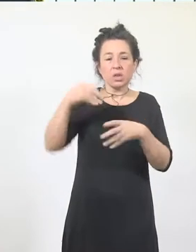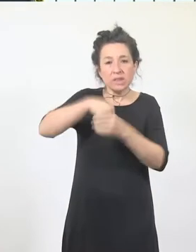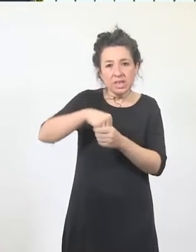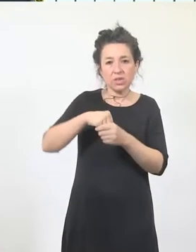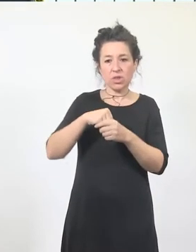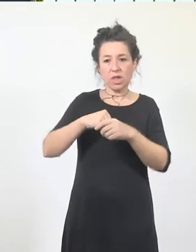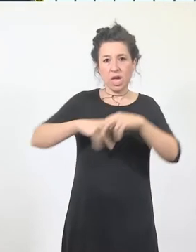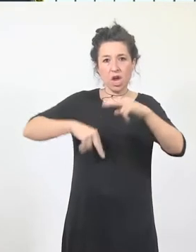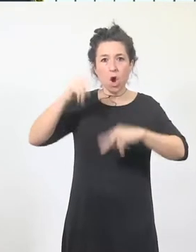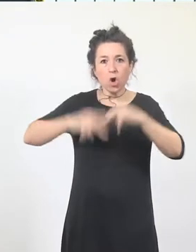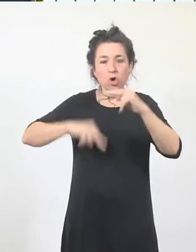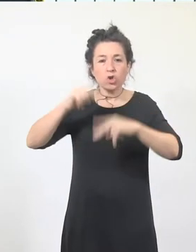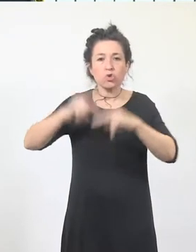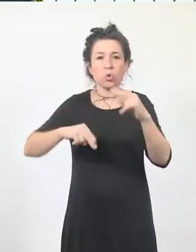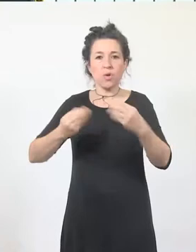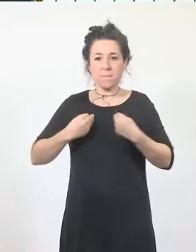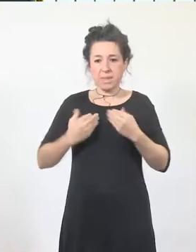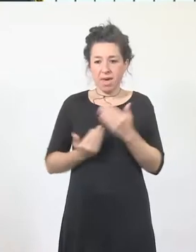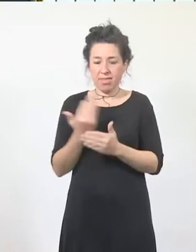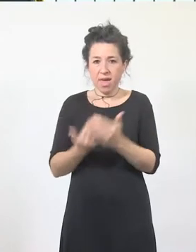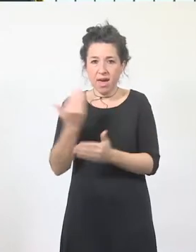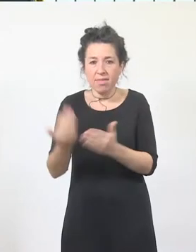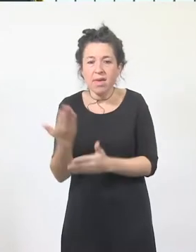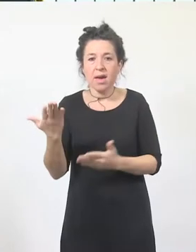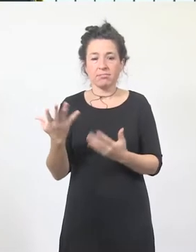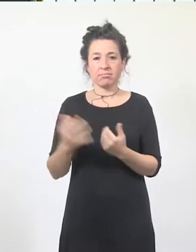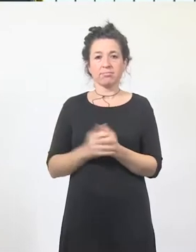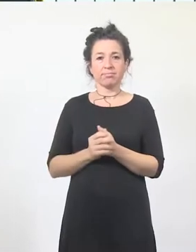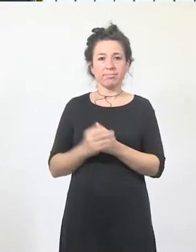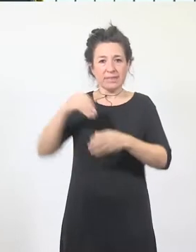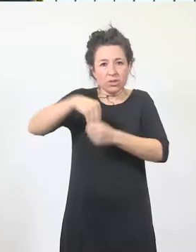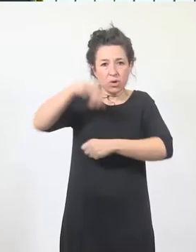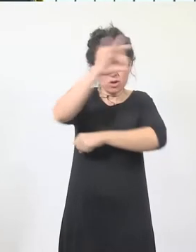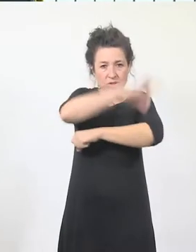la vida diaria, de la vida social, ¿no? del Sahara ocupado, ¿no?